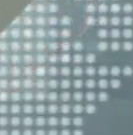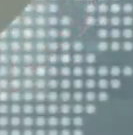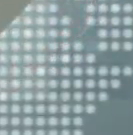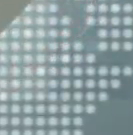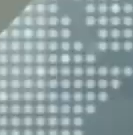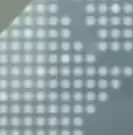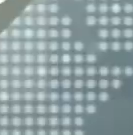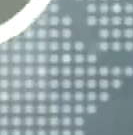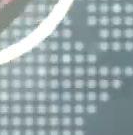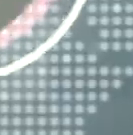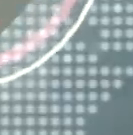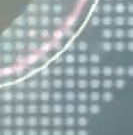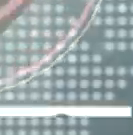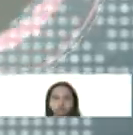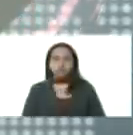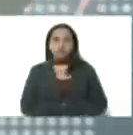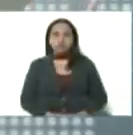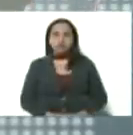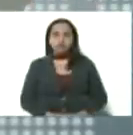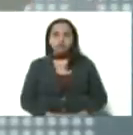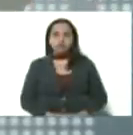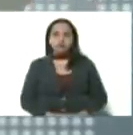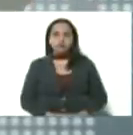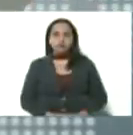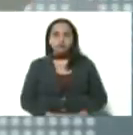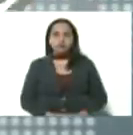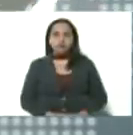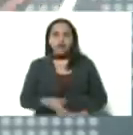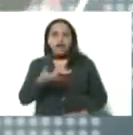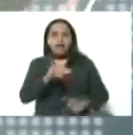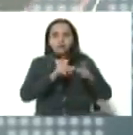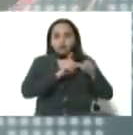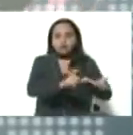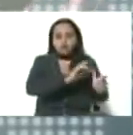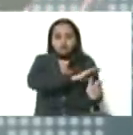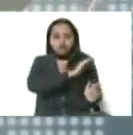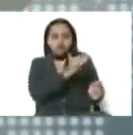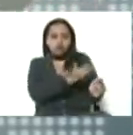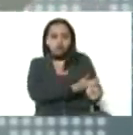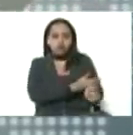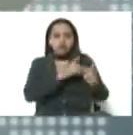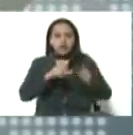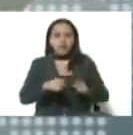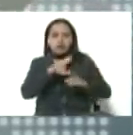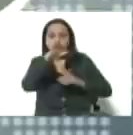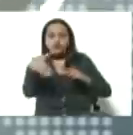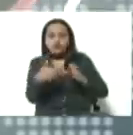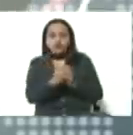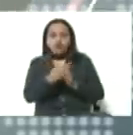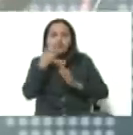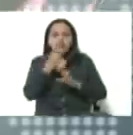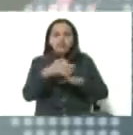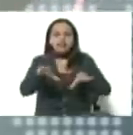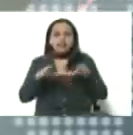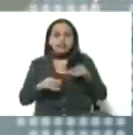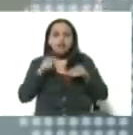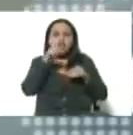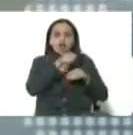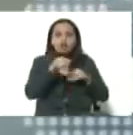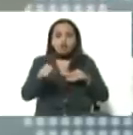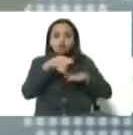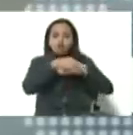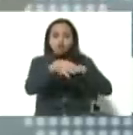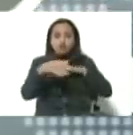eran completamente restringidas a la cuarentena radical y todas y todos deben cumplir en esos municipios